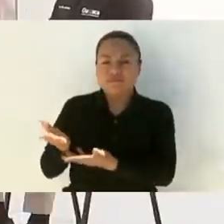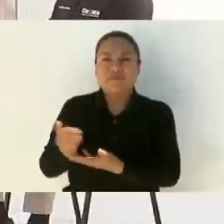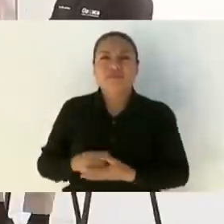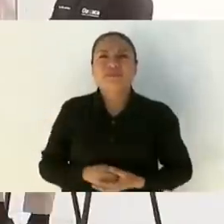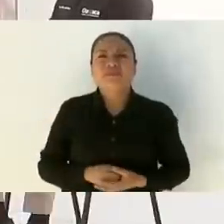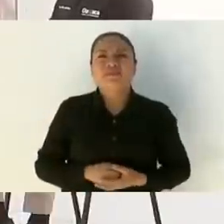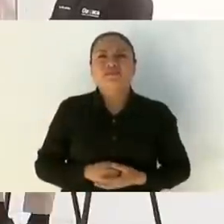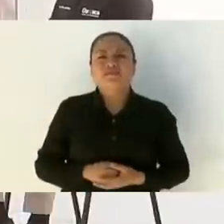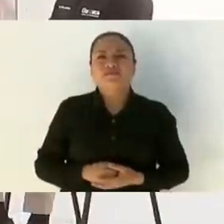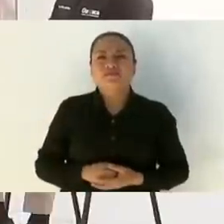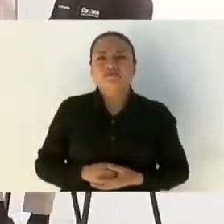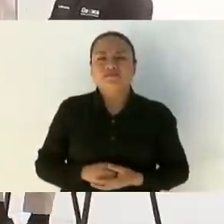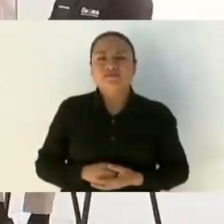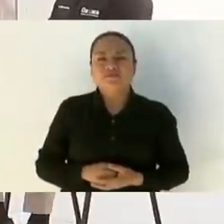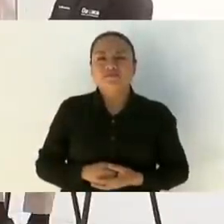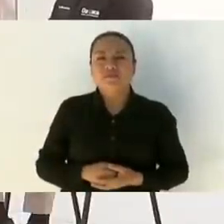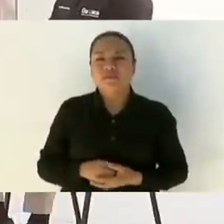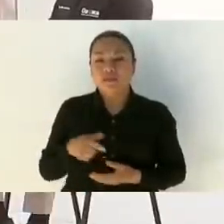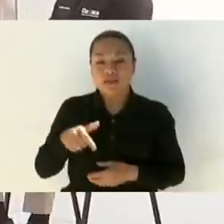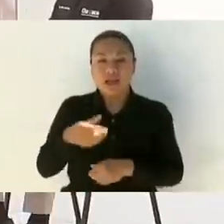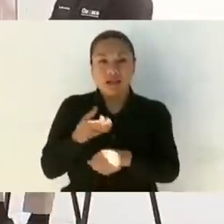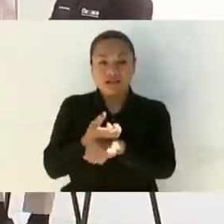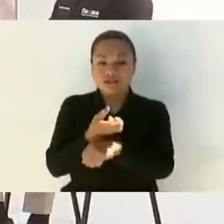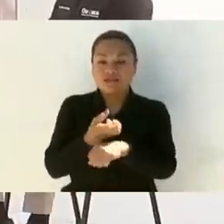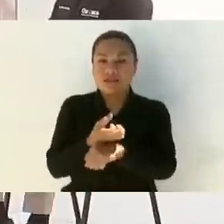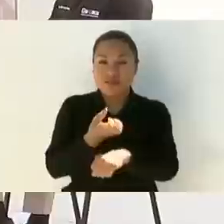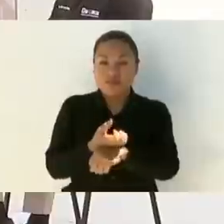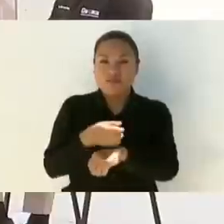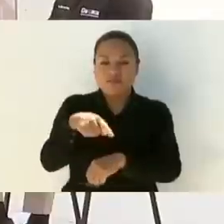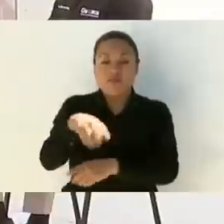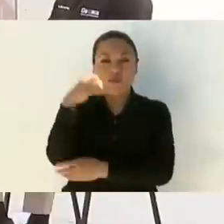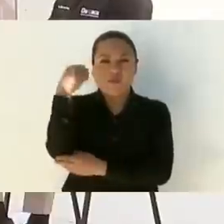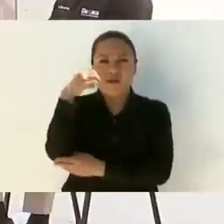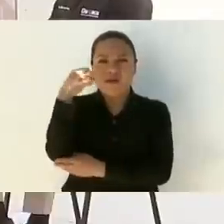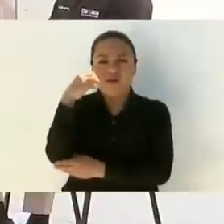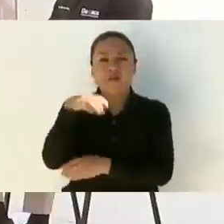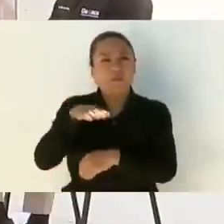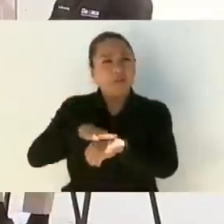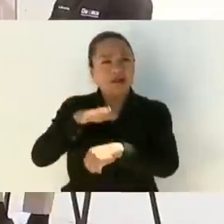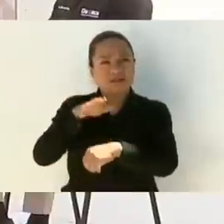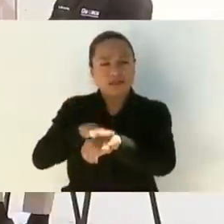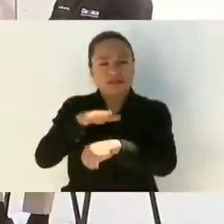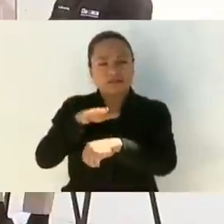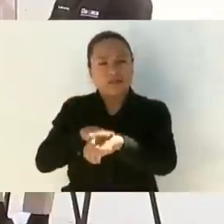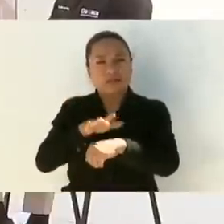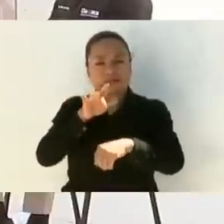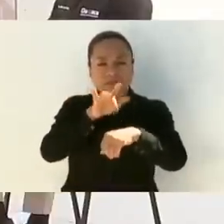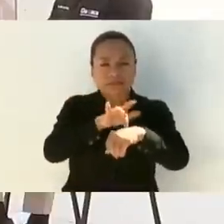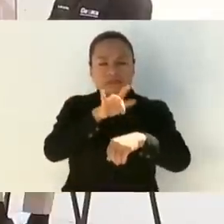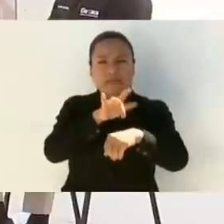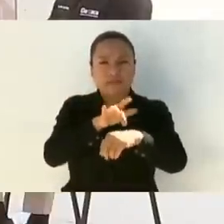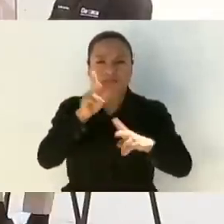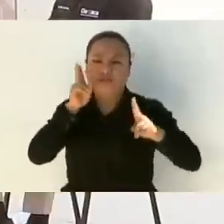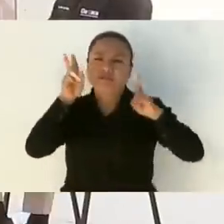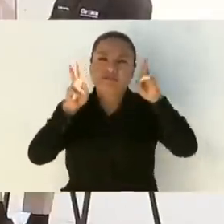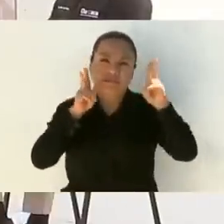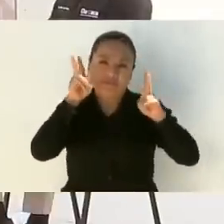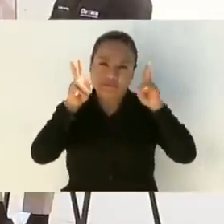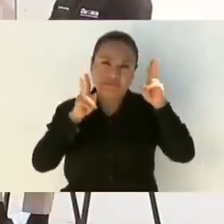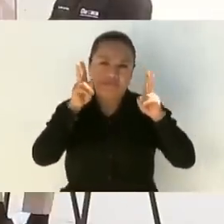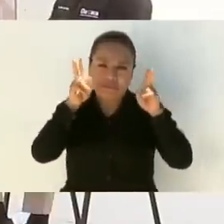San sin duda es el estado que más he visitado, desde